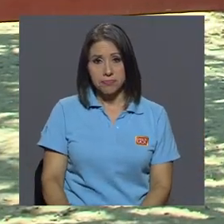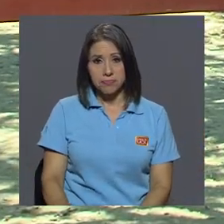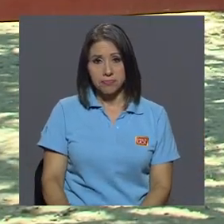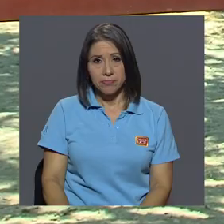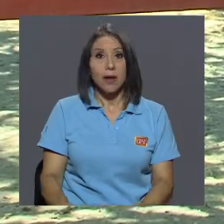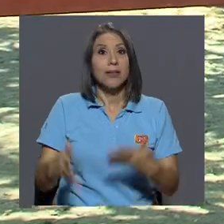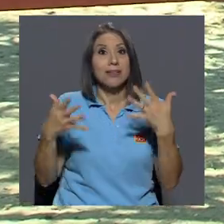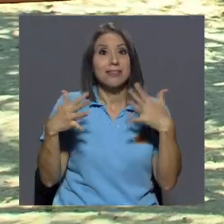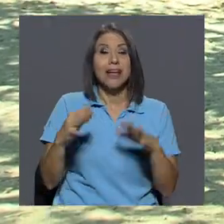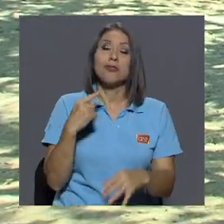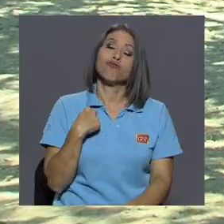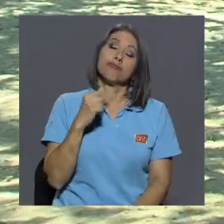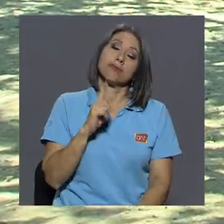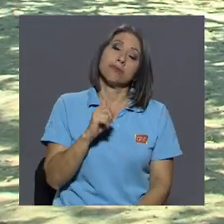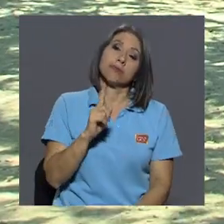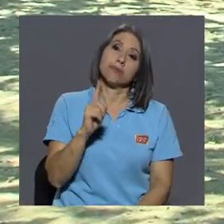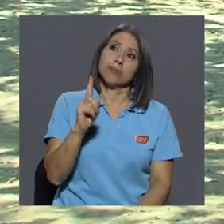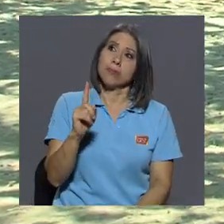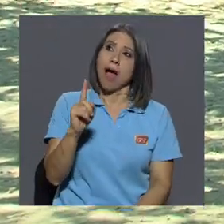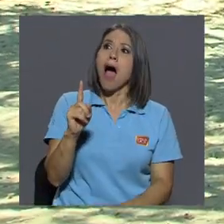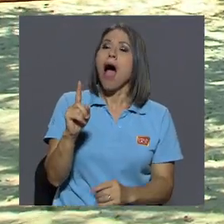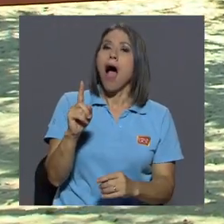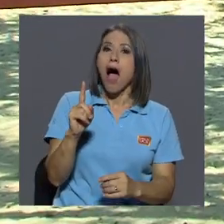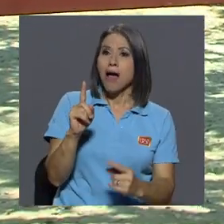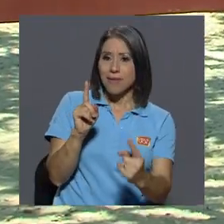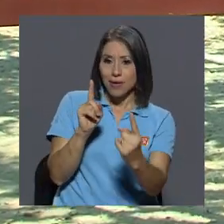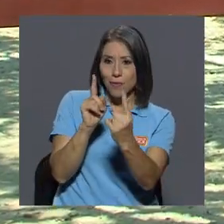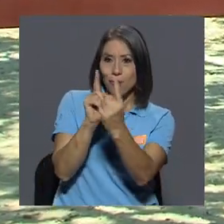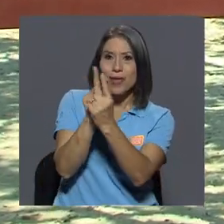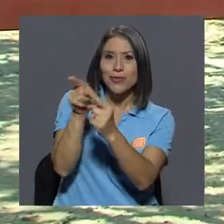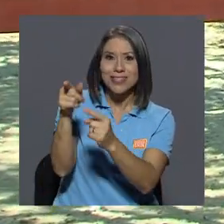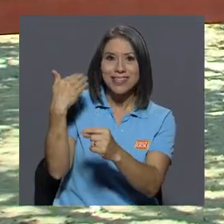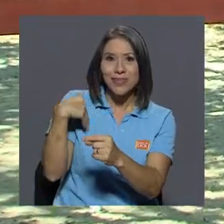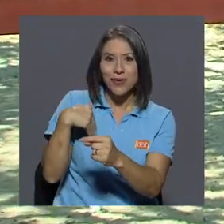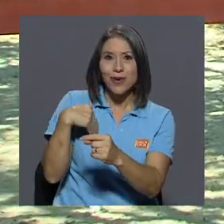Fue cuando me encuentro con ese señor. Cuando pasa lo de ese toro,